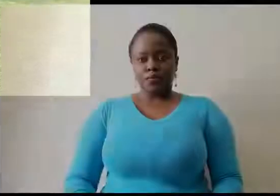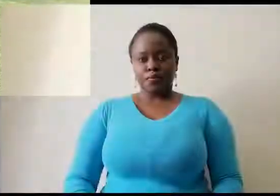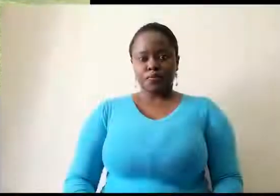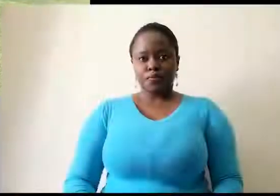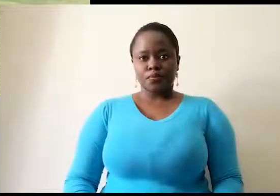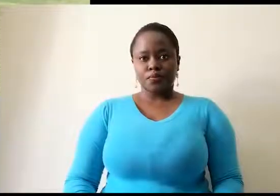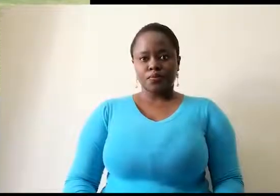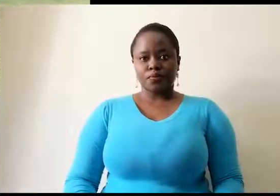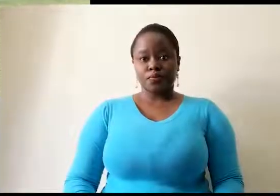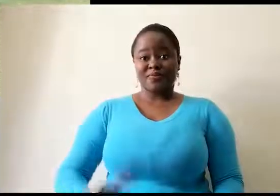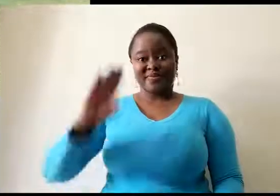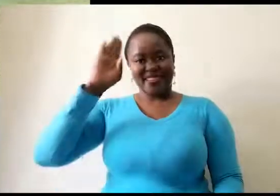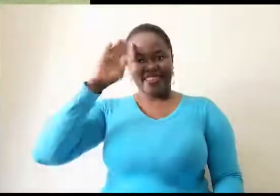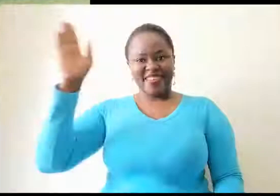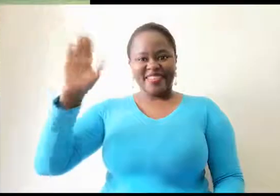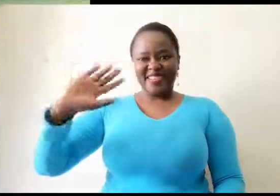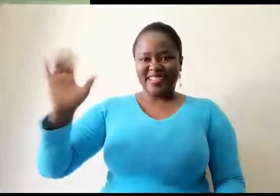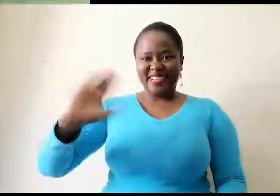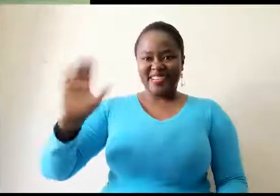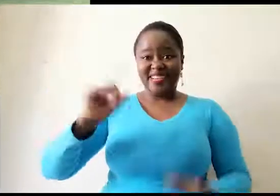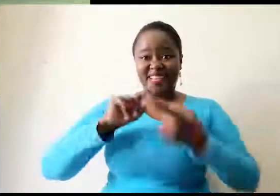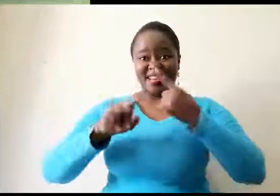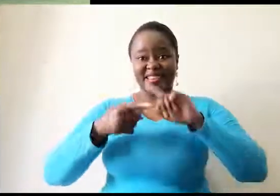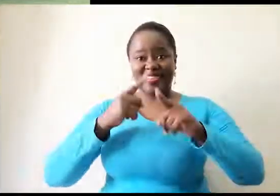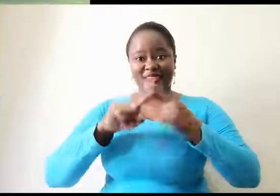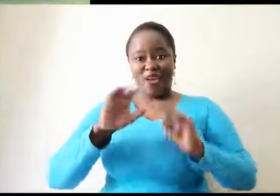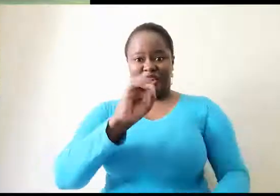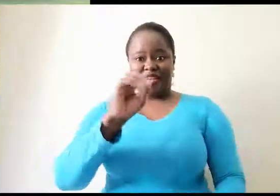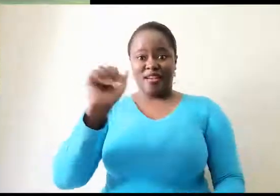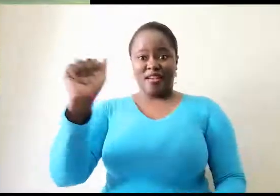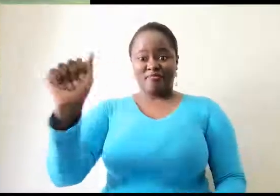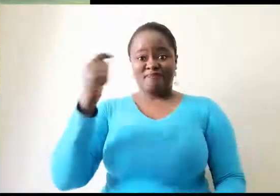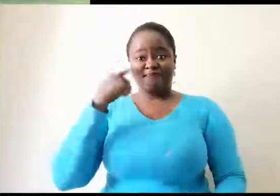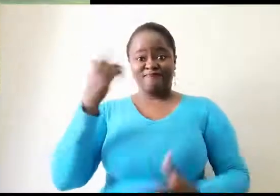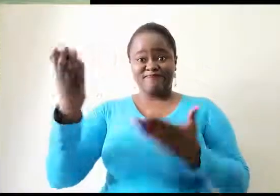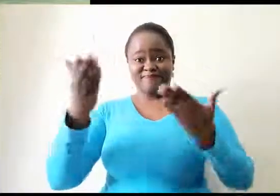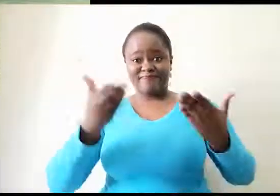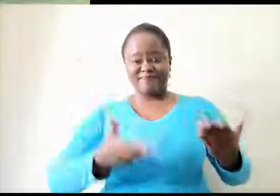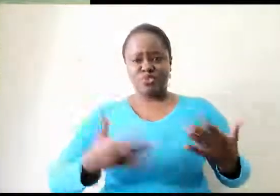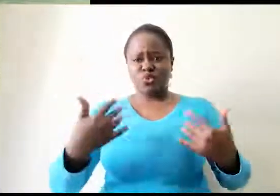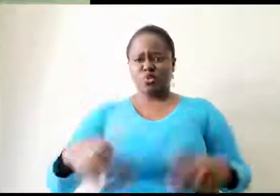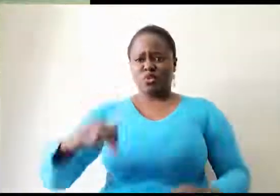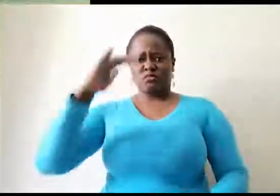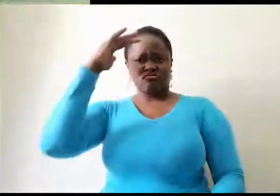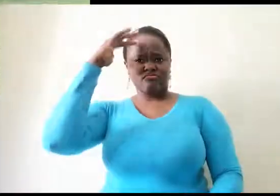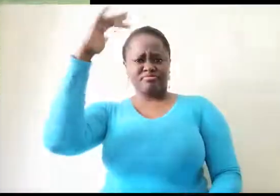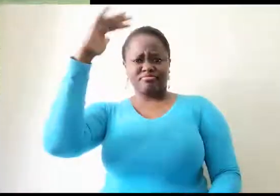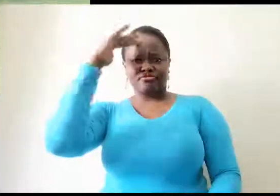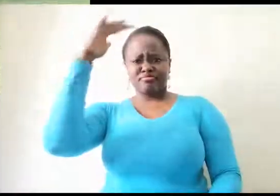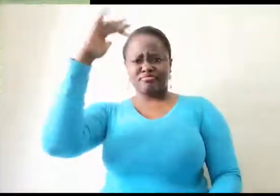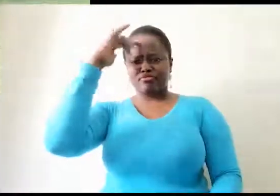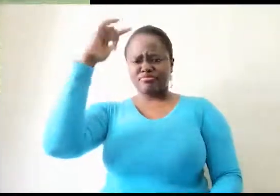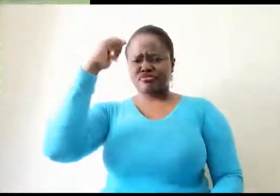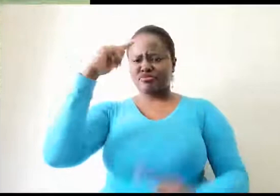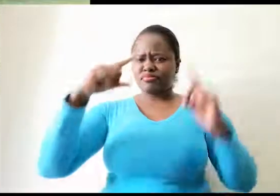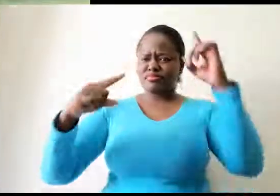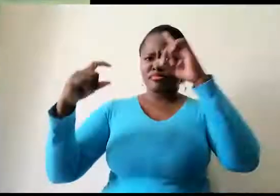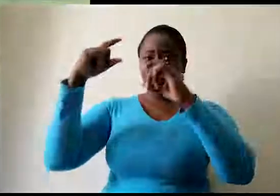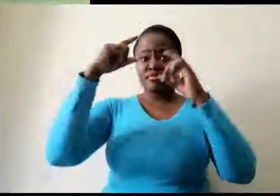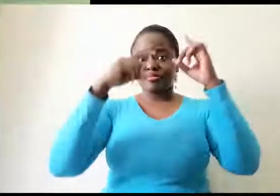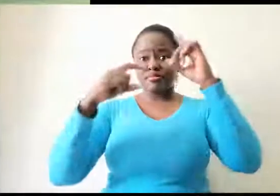Hola amigos y amigas, bienvenidos a Grandes Cuestiones Filosóficas. Hoy estaremos tratando a un